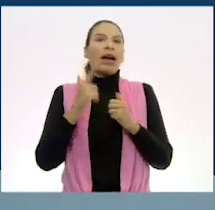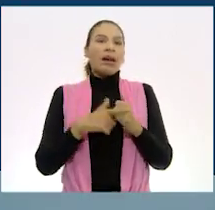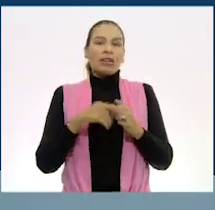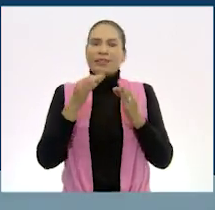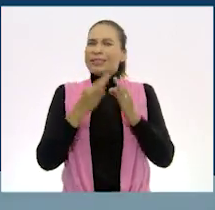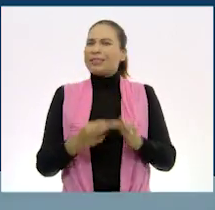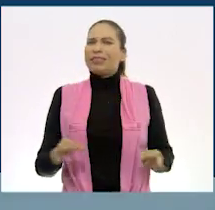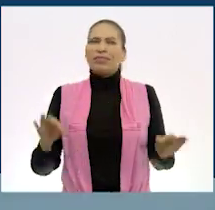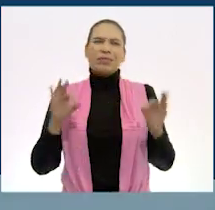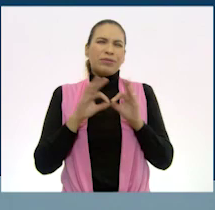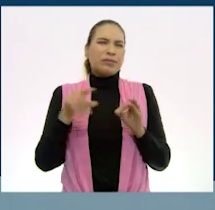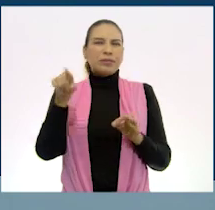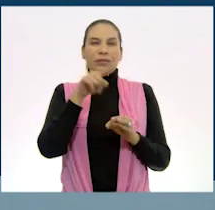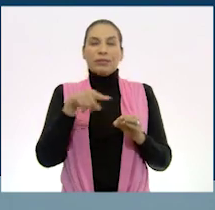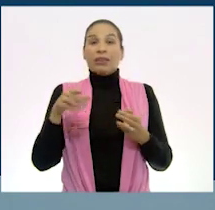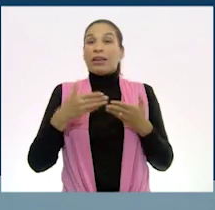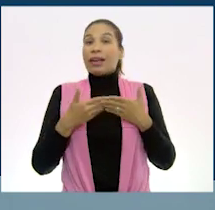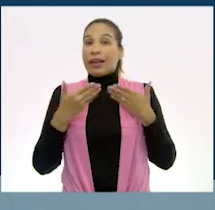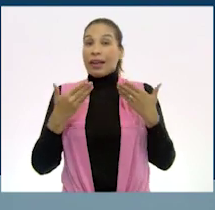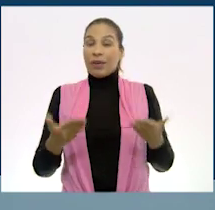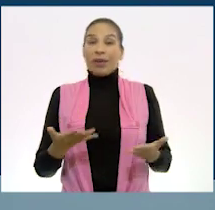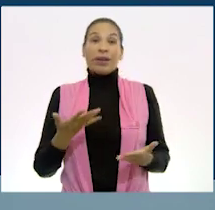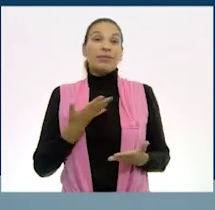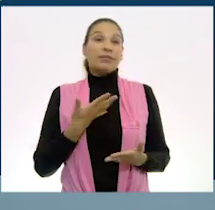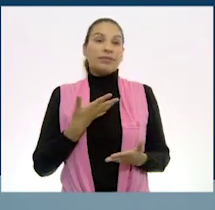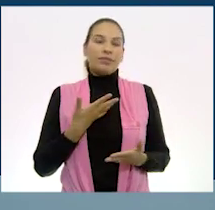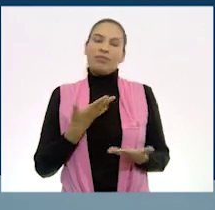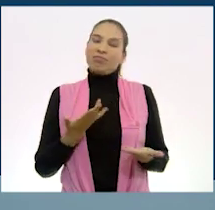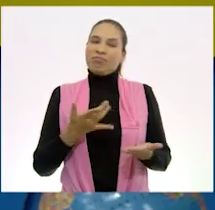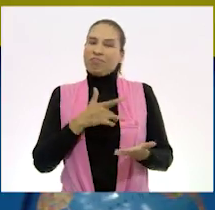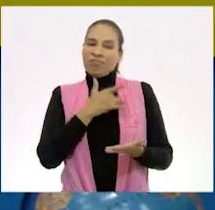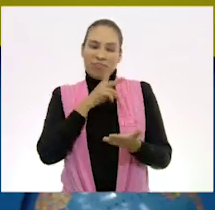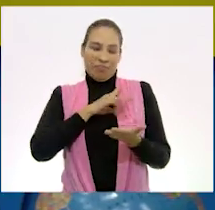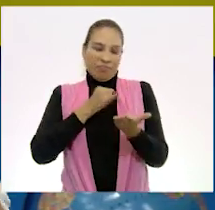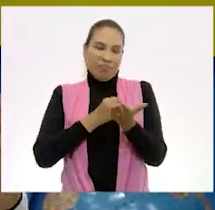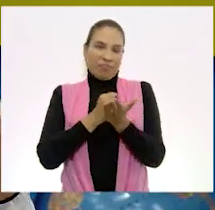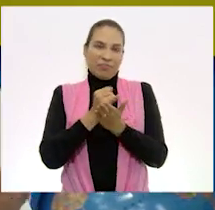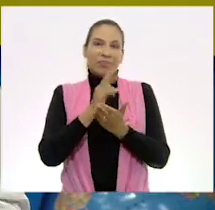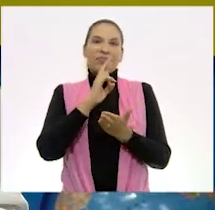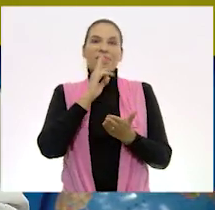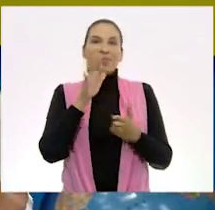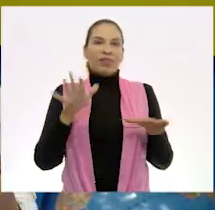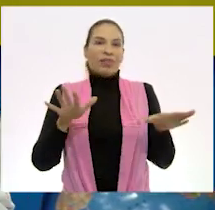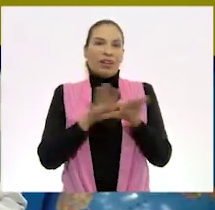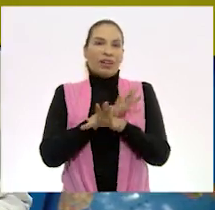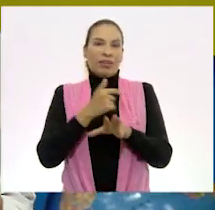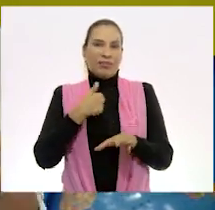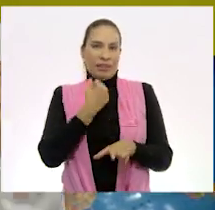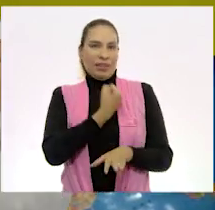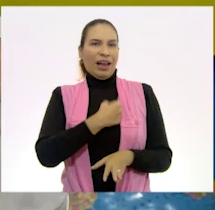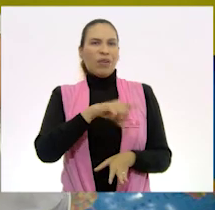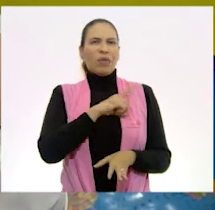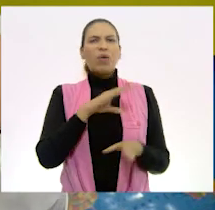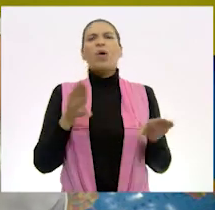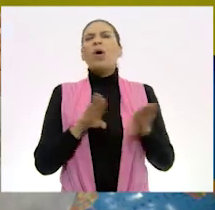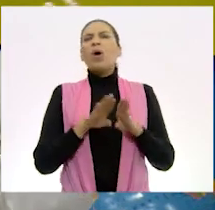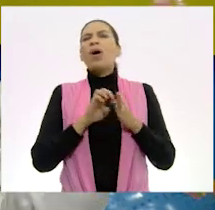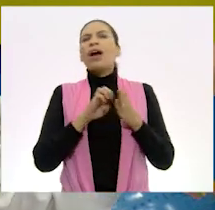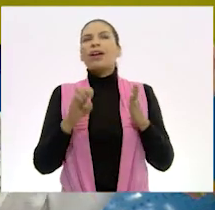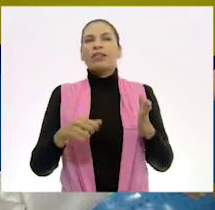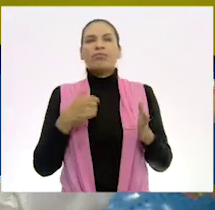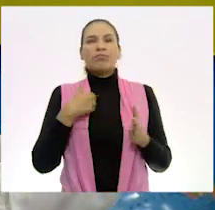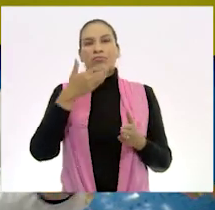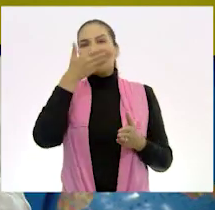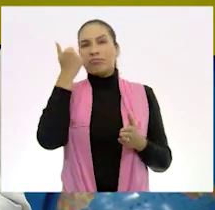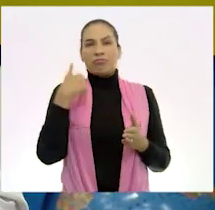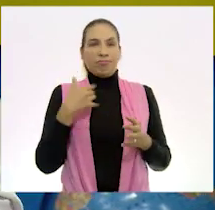súper importante, que ahorita tenemos nosotros la decisión de poder mejorar nuestra salud. Yo, por ejemplo, no sabía